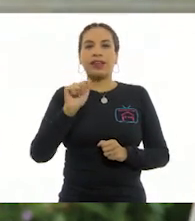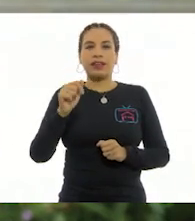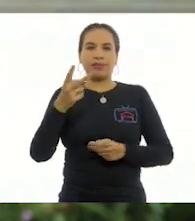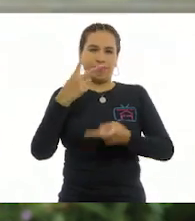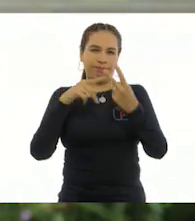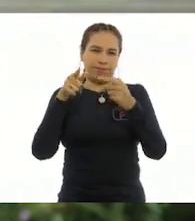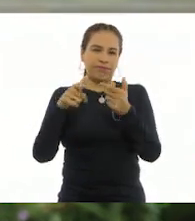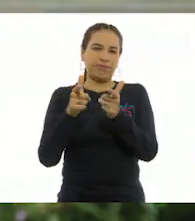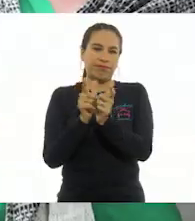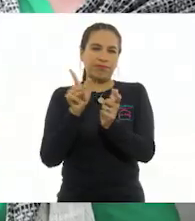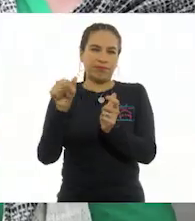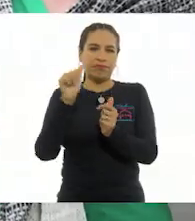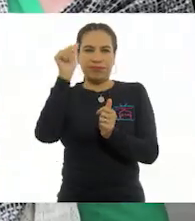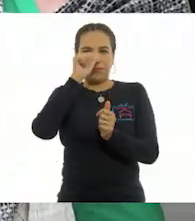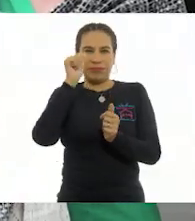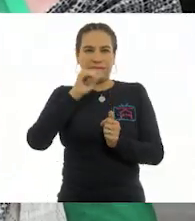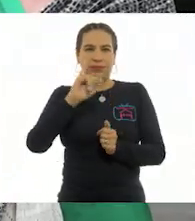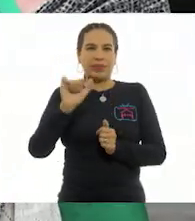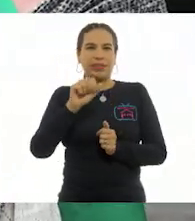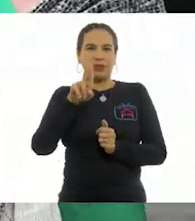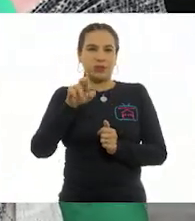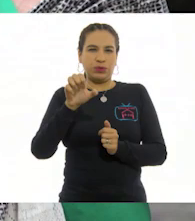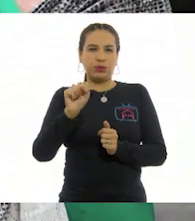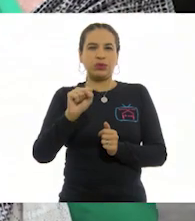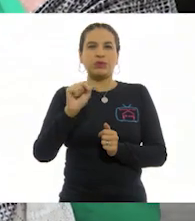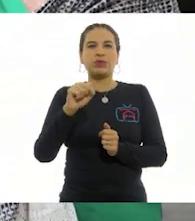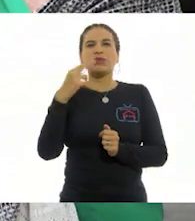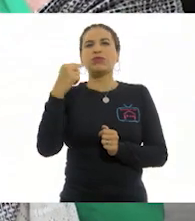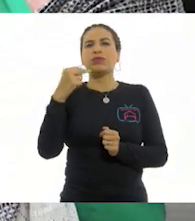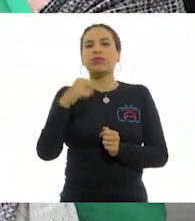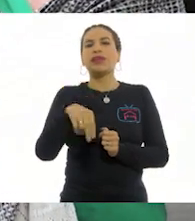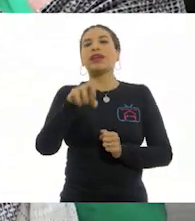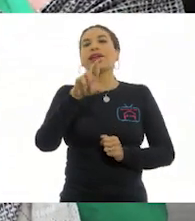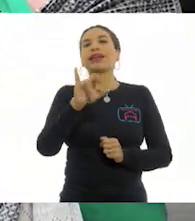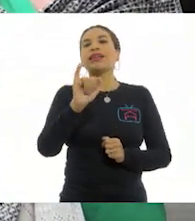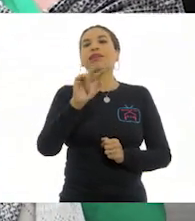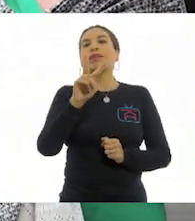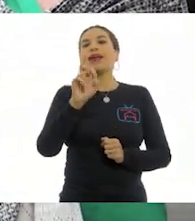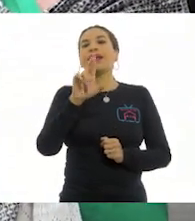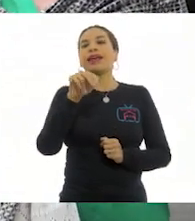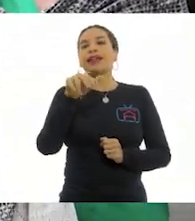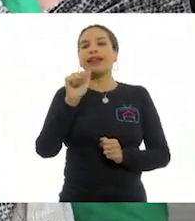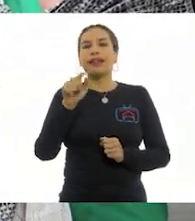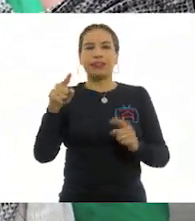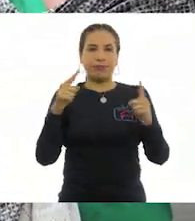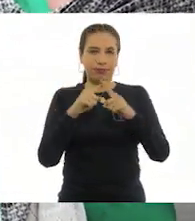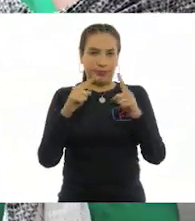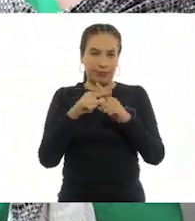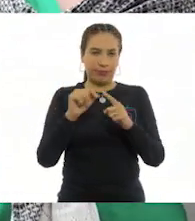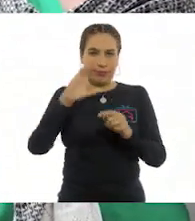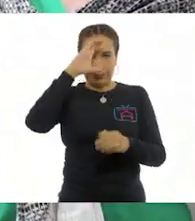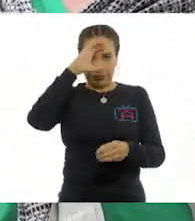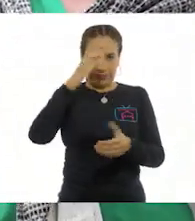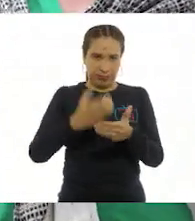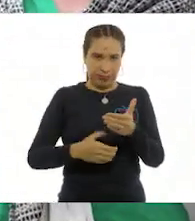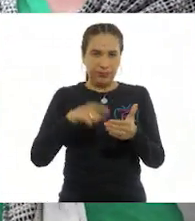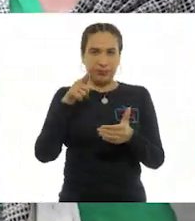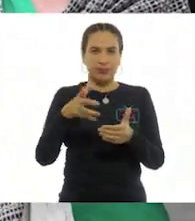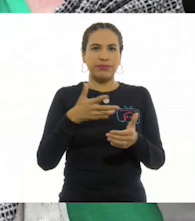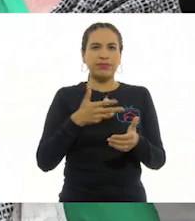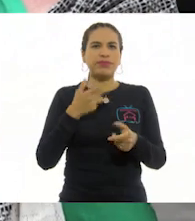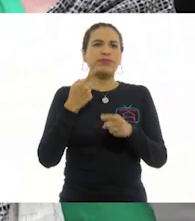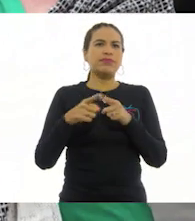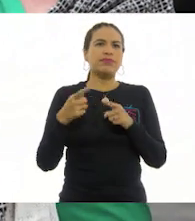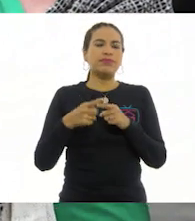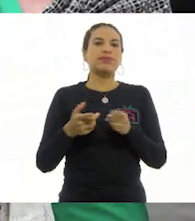Compañía de Jesús. ¿Por qué se le llama Capilla Riveriana? Primero, era una capilla católica. Estuvo